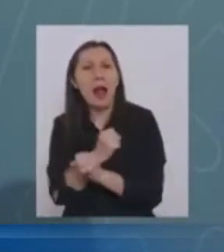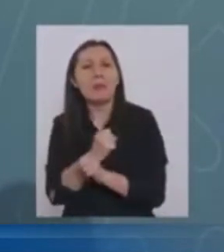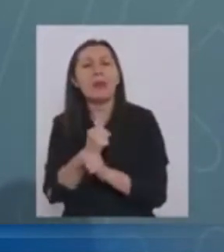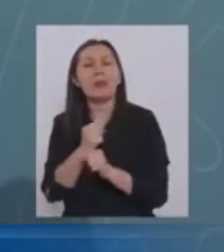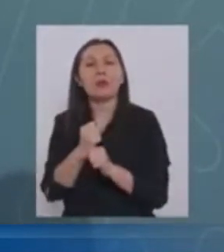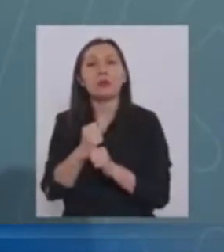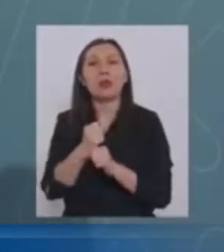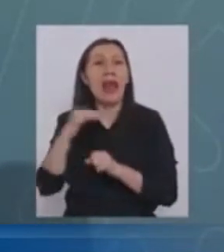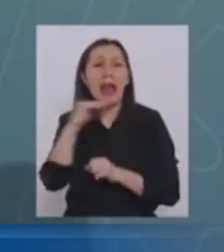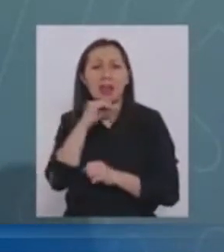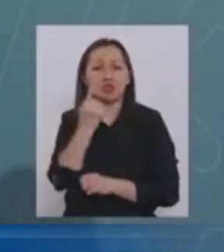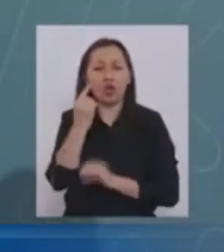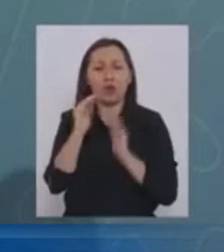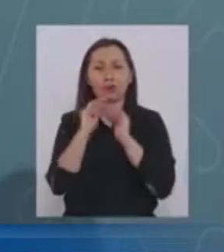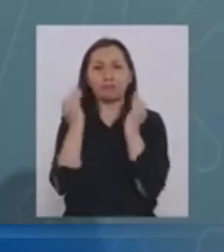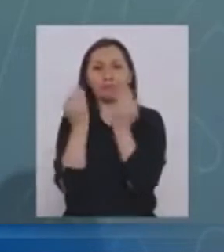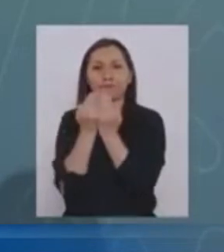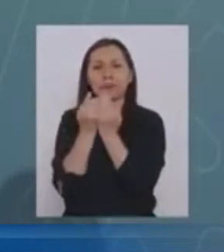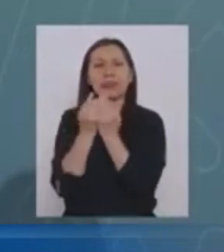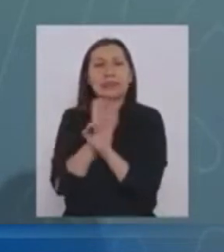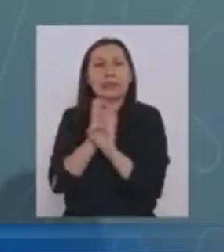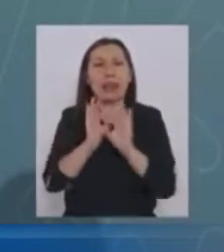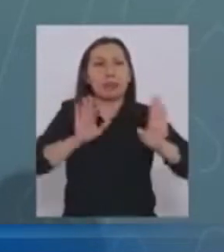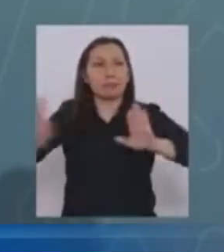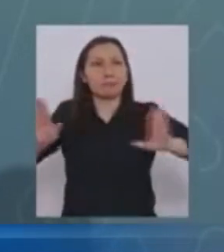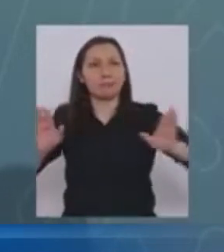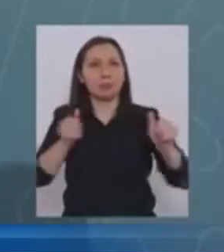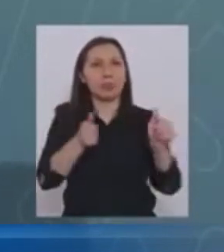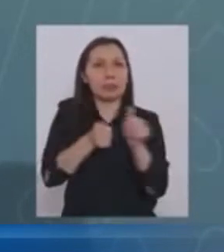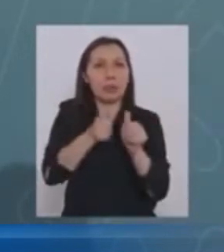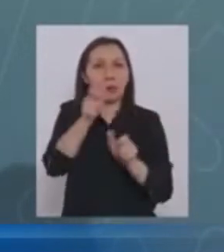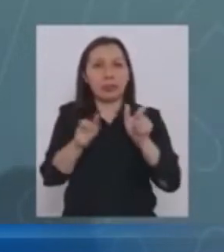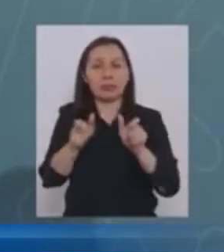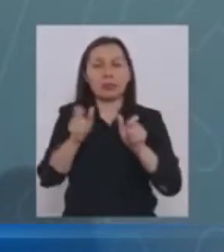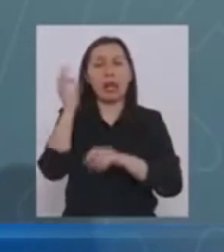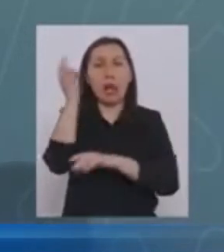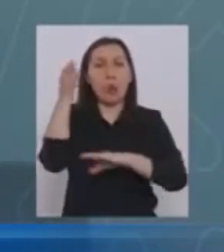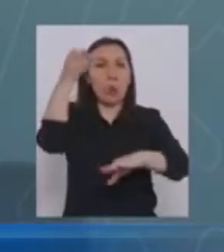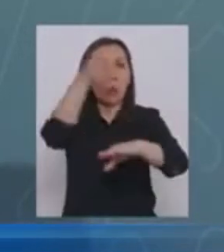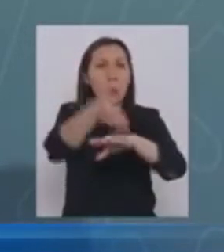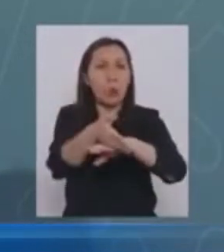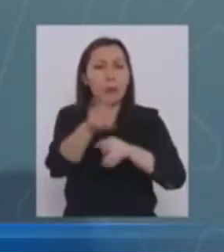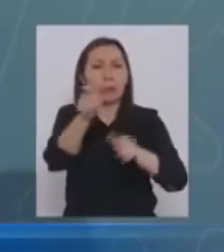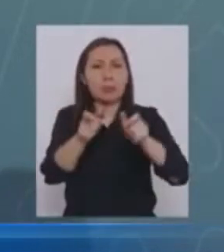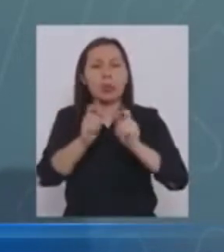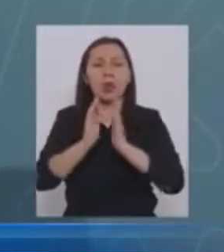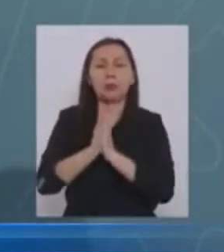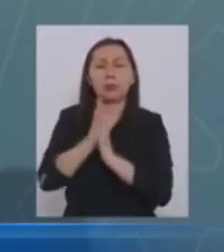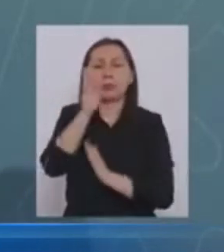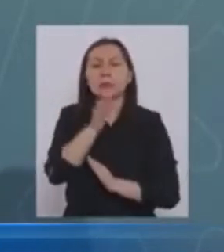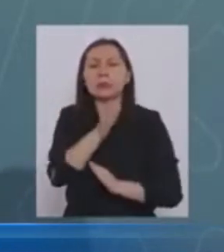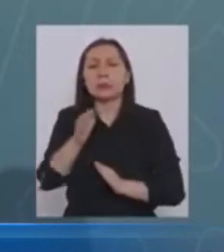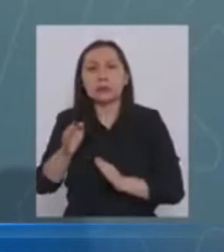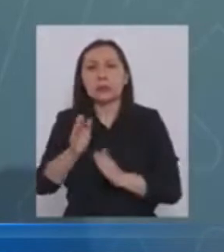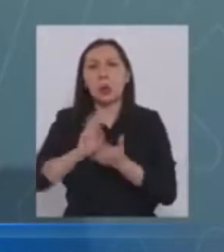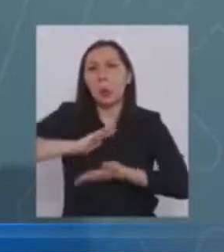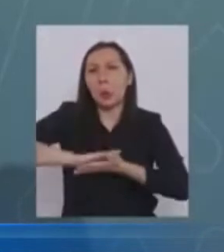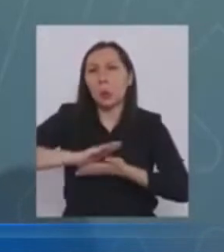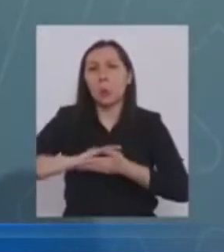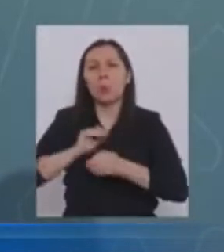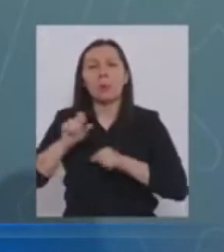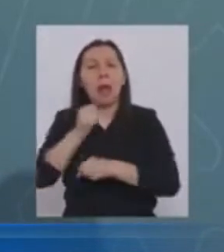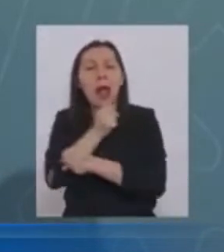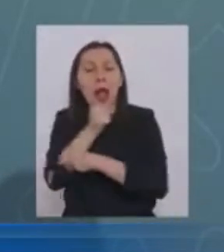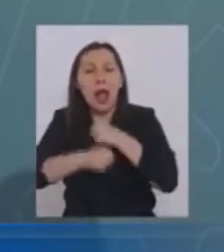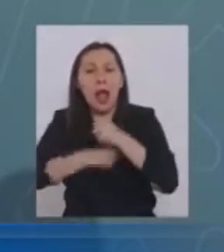autoaislamiento evitando contacto con otras personas evitando reuniones sociales asistir a misa cumpleaños entre otros es